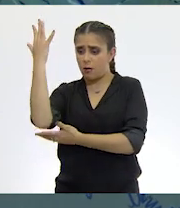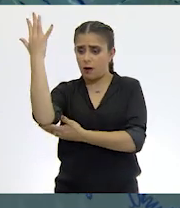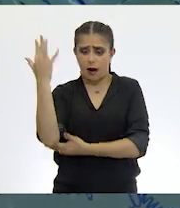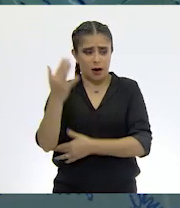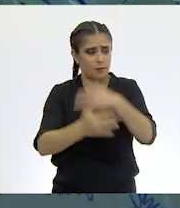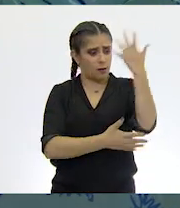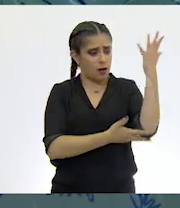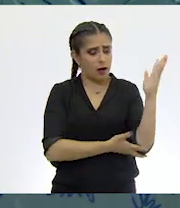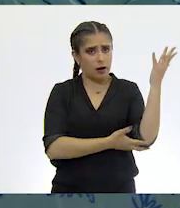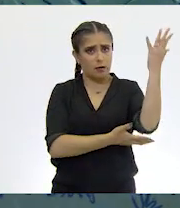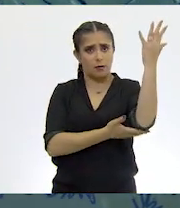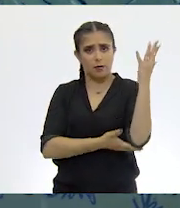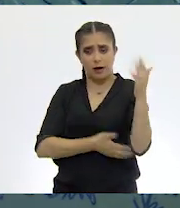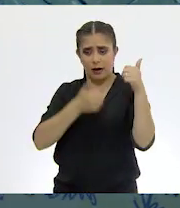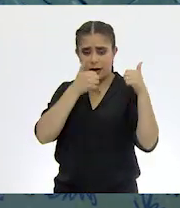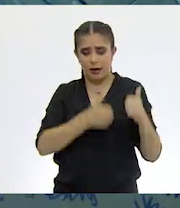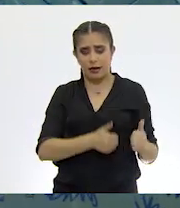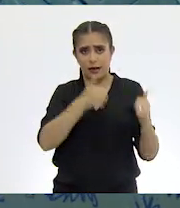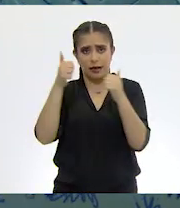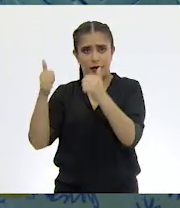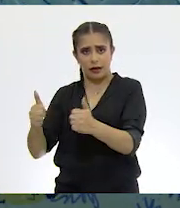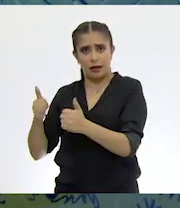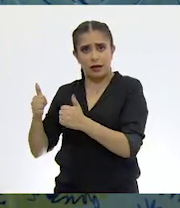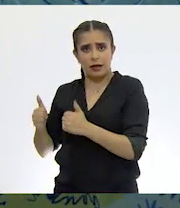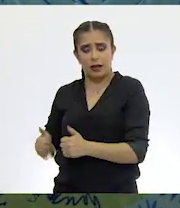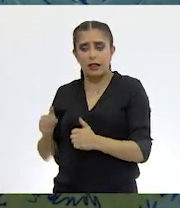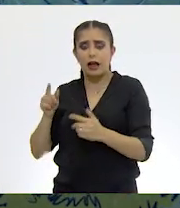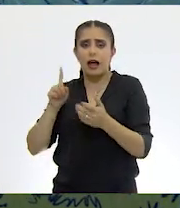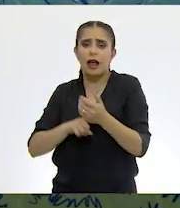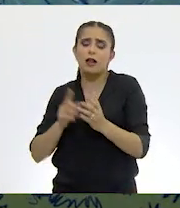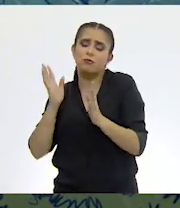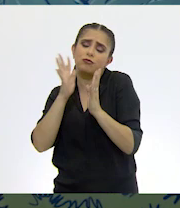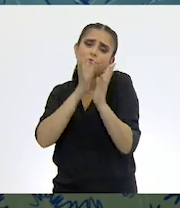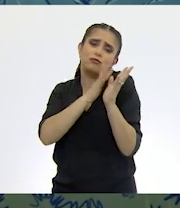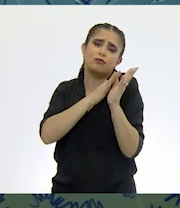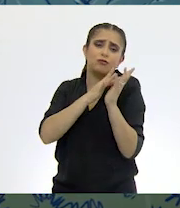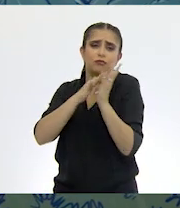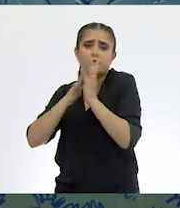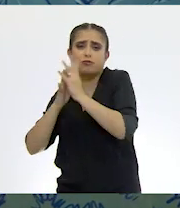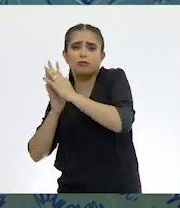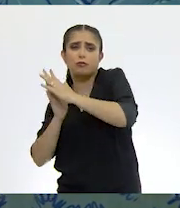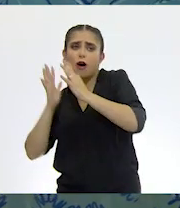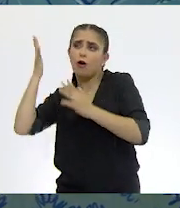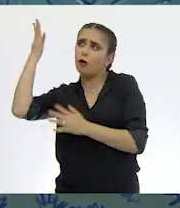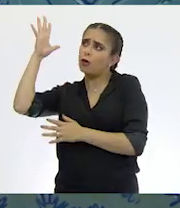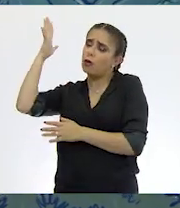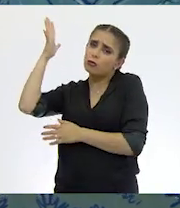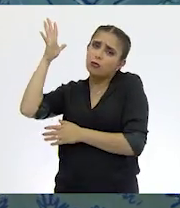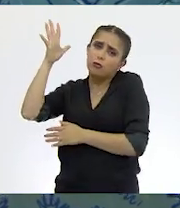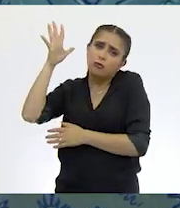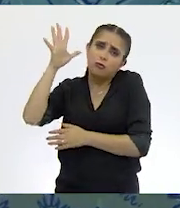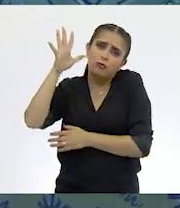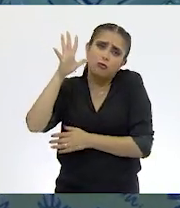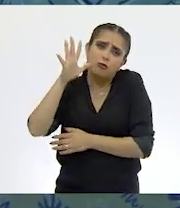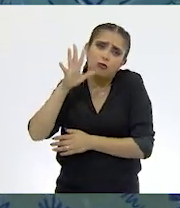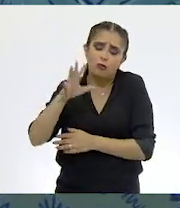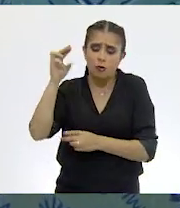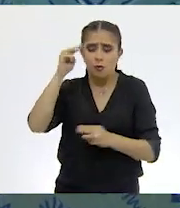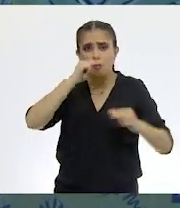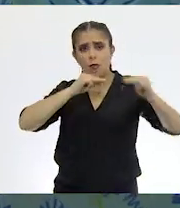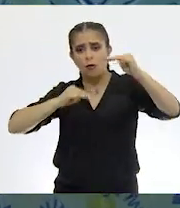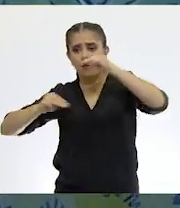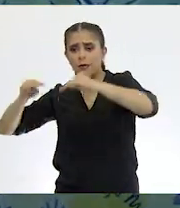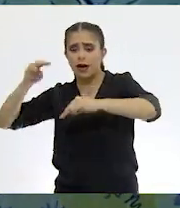arriba, dentro de sí, se abrazan, el cielo las sostiene. Les llega el día,